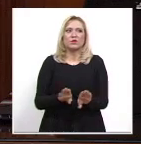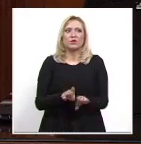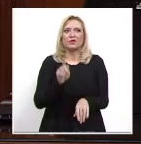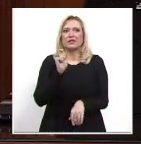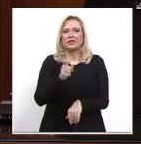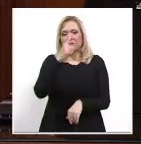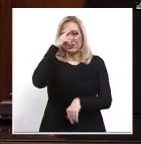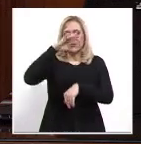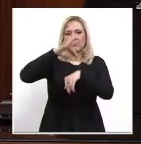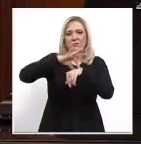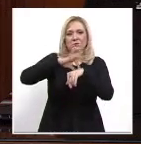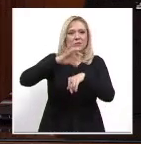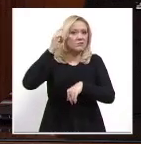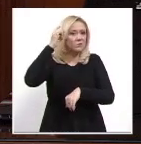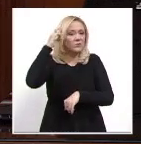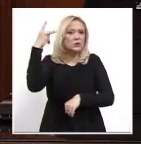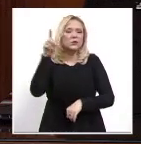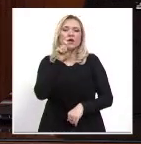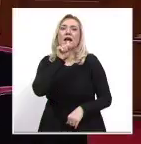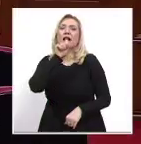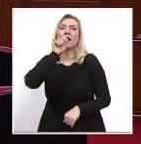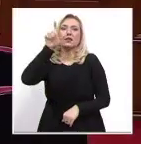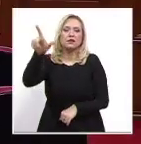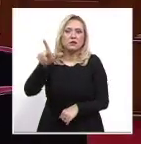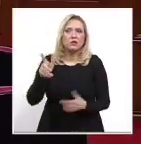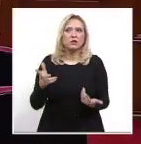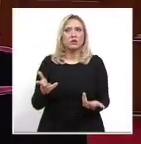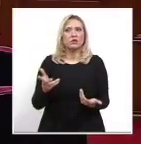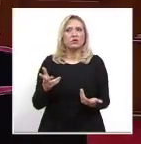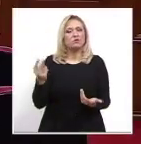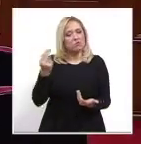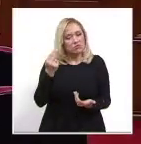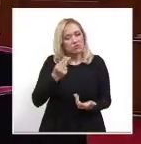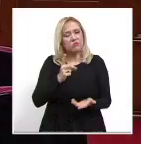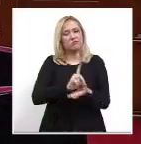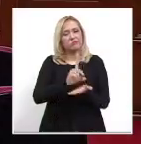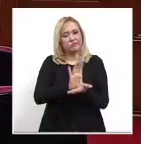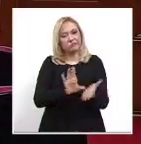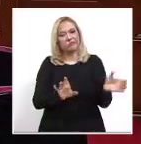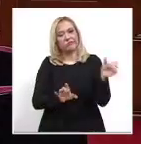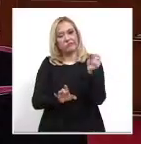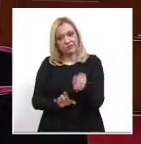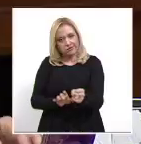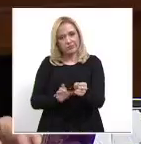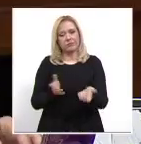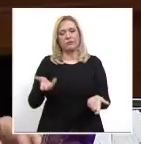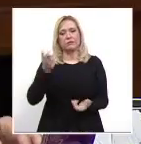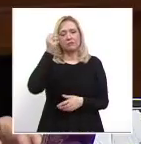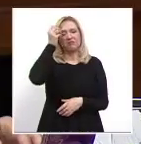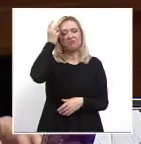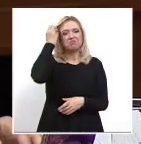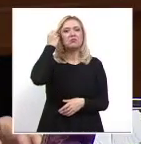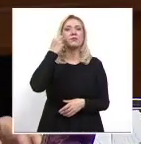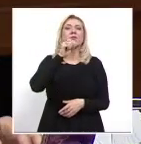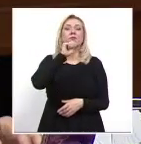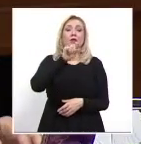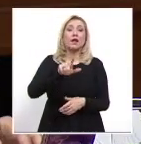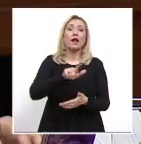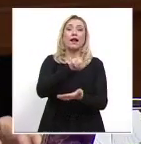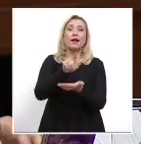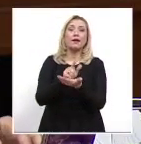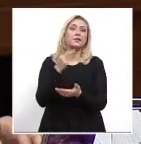de salud mental en el estado de Jalisco. El Pleno también invalidó una disposición de la Ley de Partidos de